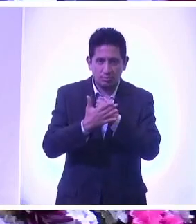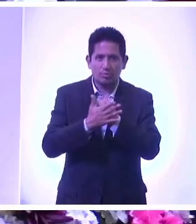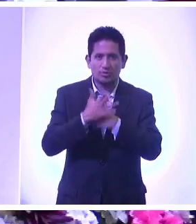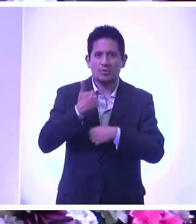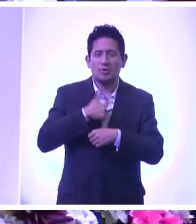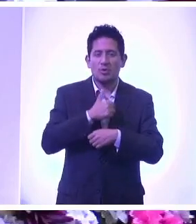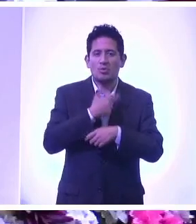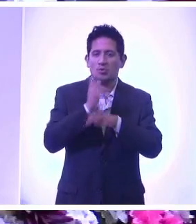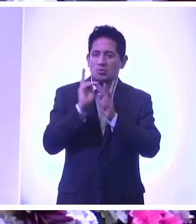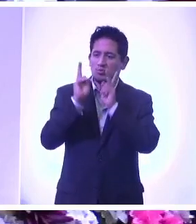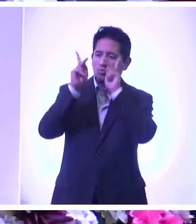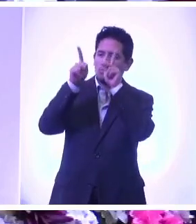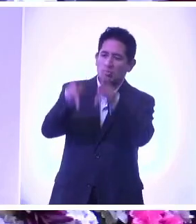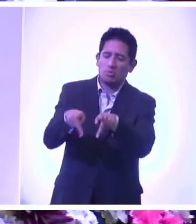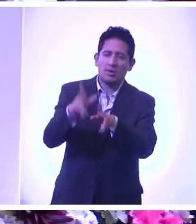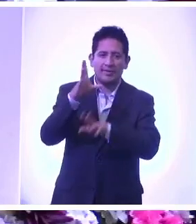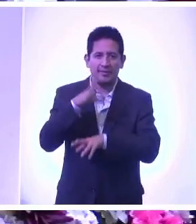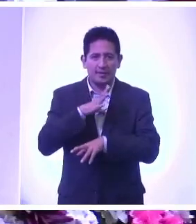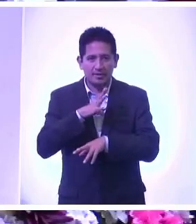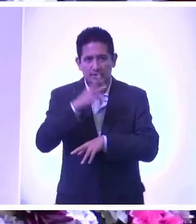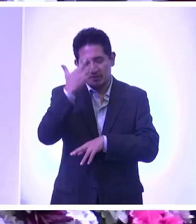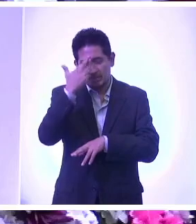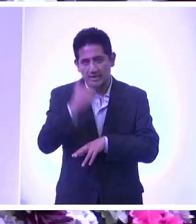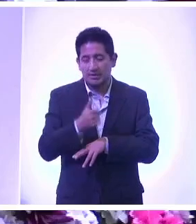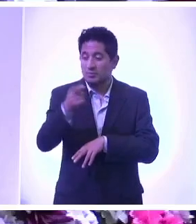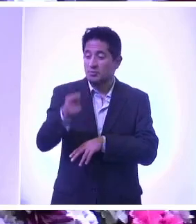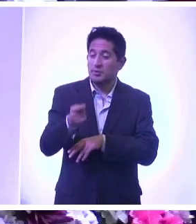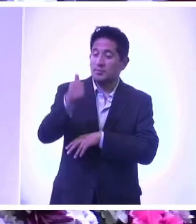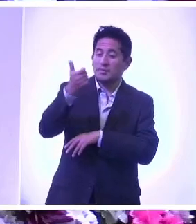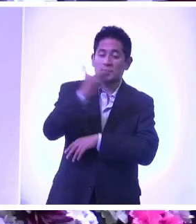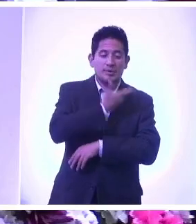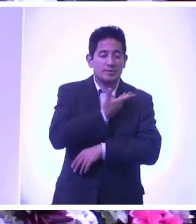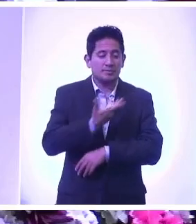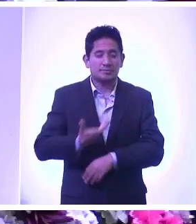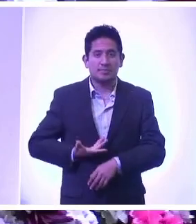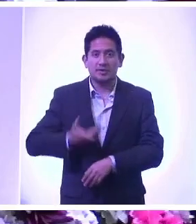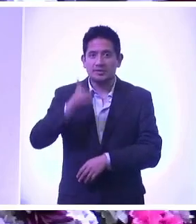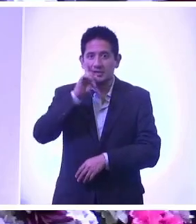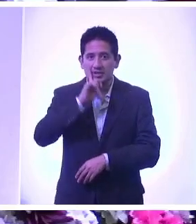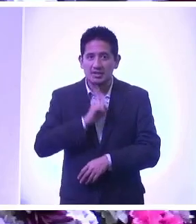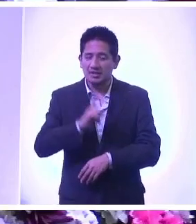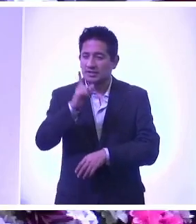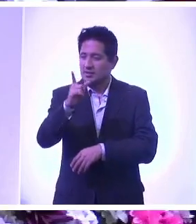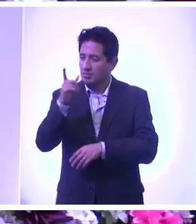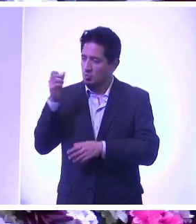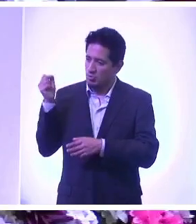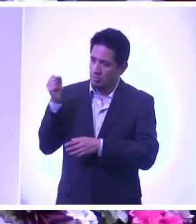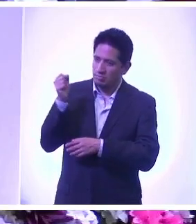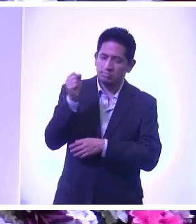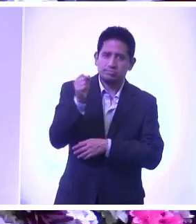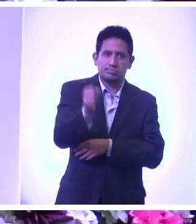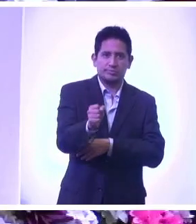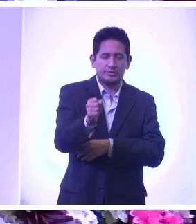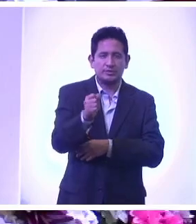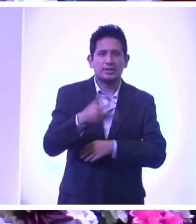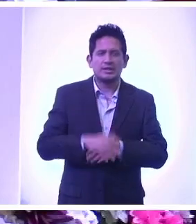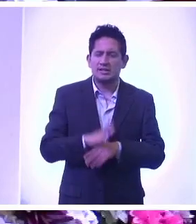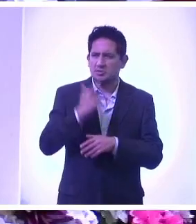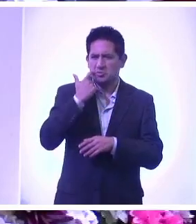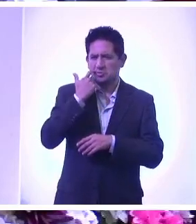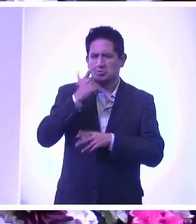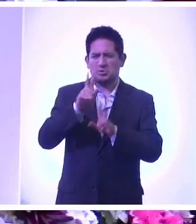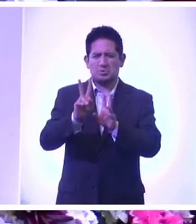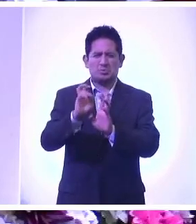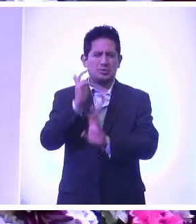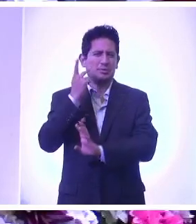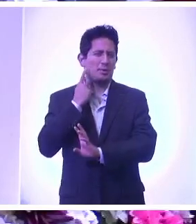puente por la llegada de nuestra nueva presidenta de la primer mujer presidenta y sin tratar de meterme en temas políticos sí Quiero meterme